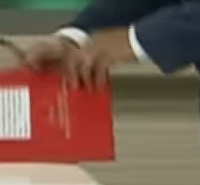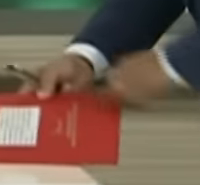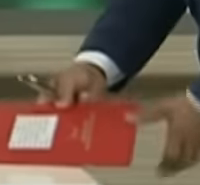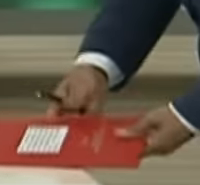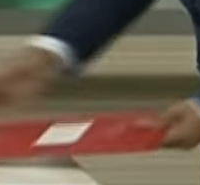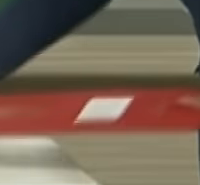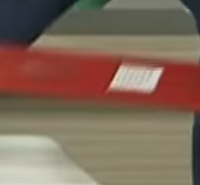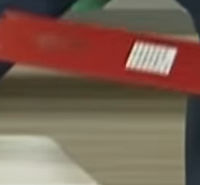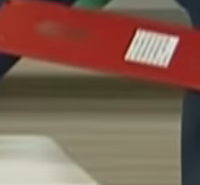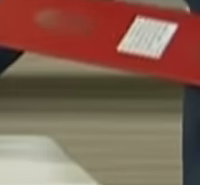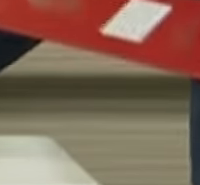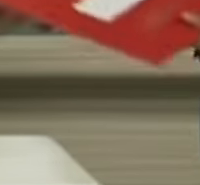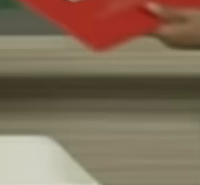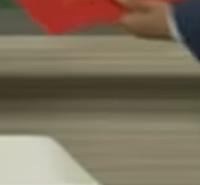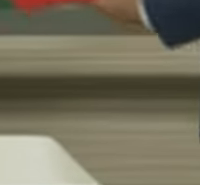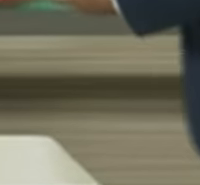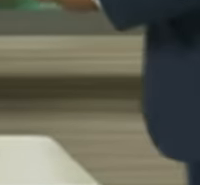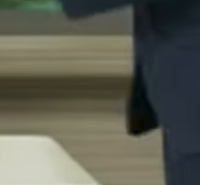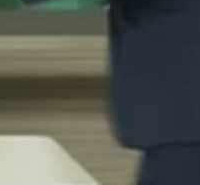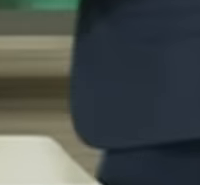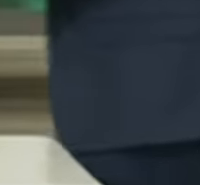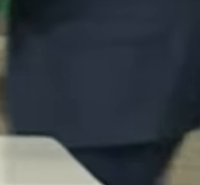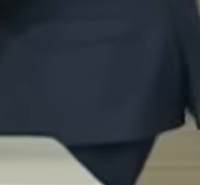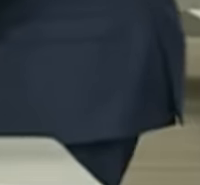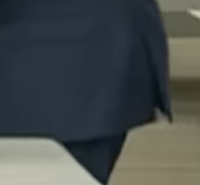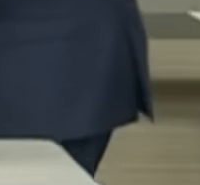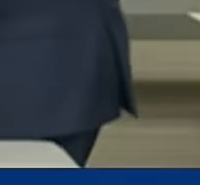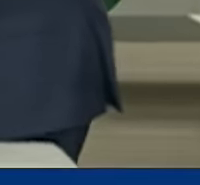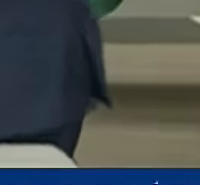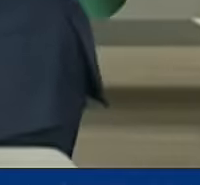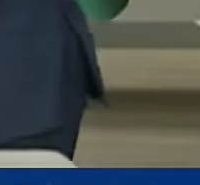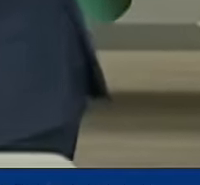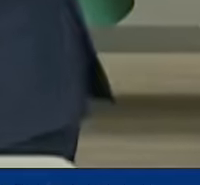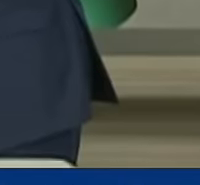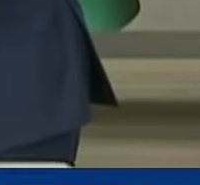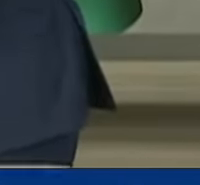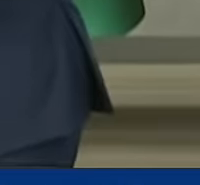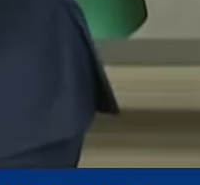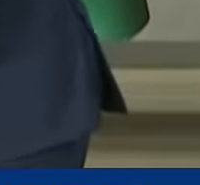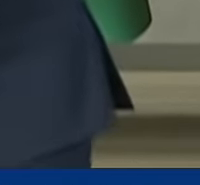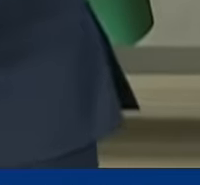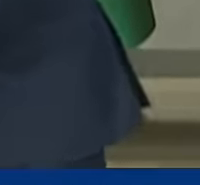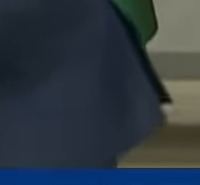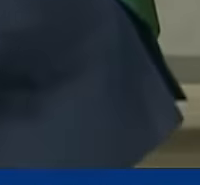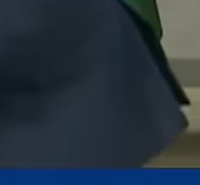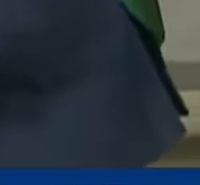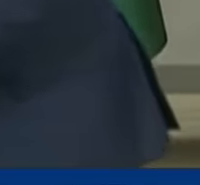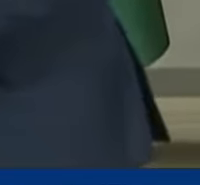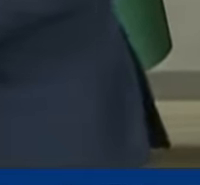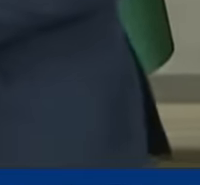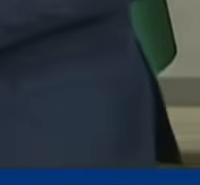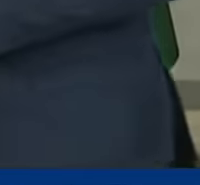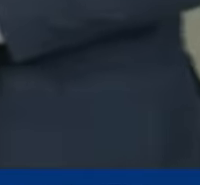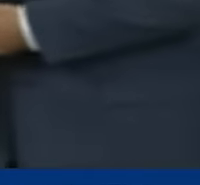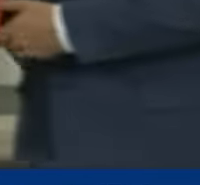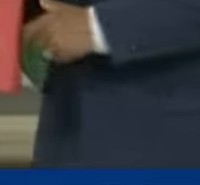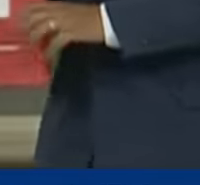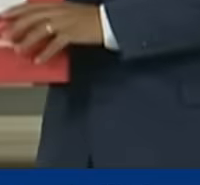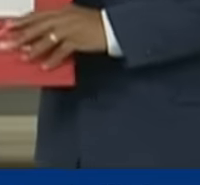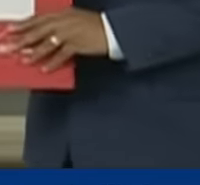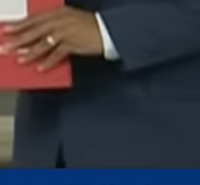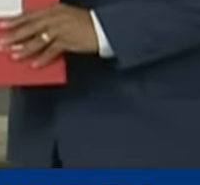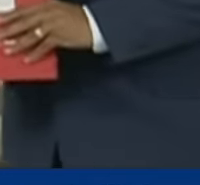Se establecen también el otorgamiento de una licencia de exploración y explotación de hidrocarburos gaseosos para el desarrollo del área de Boca